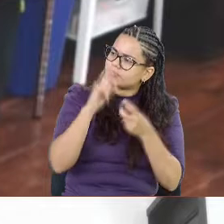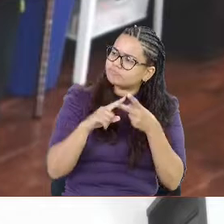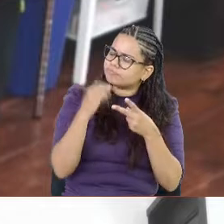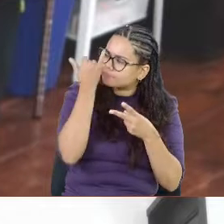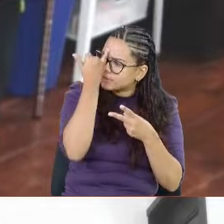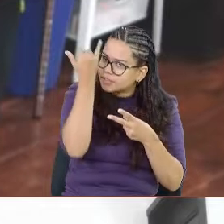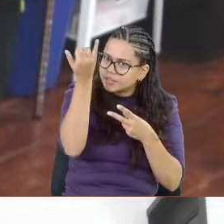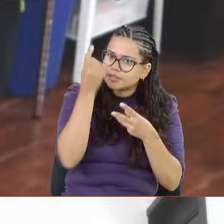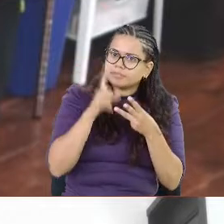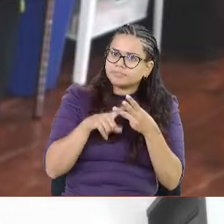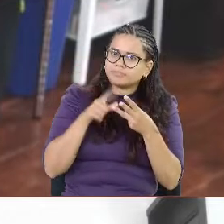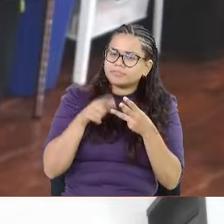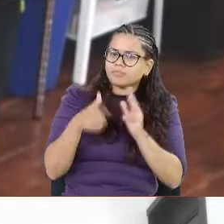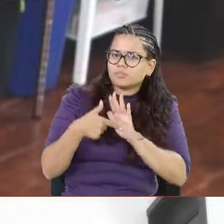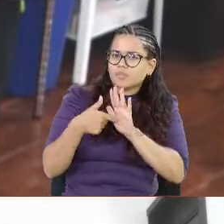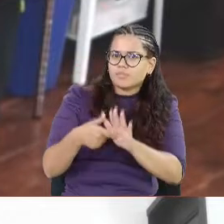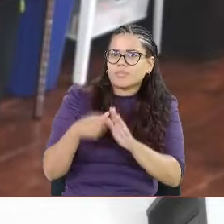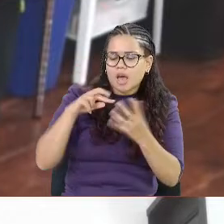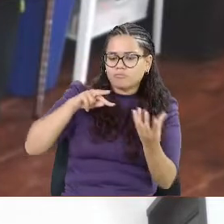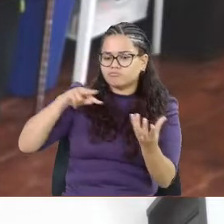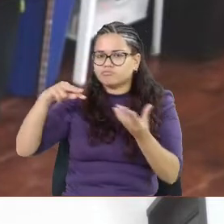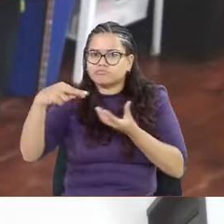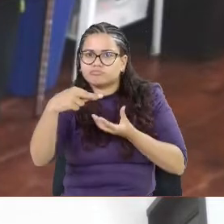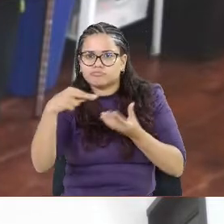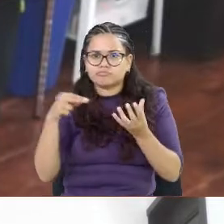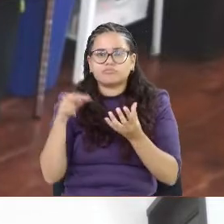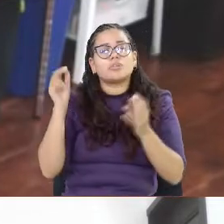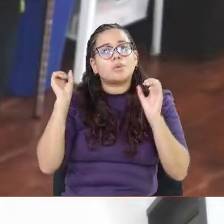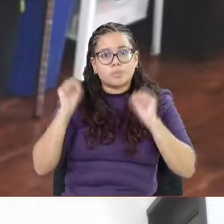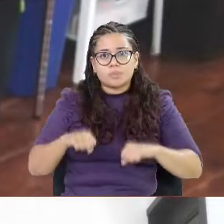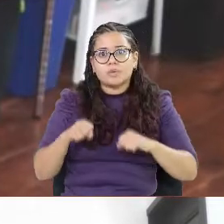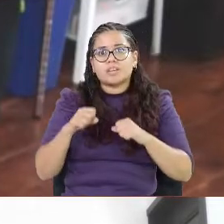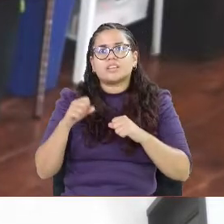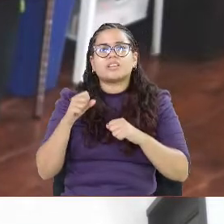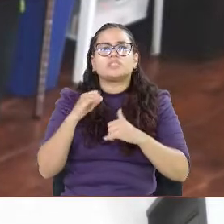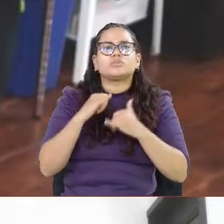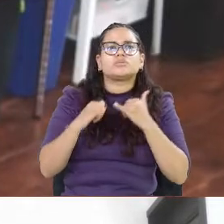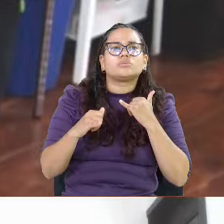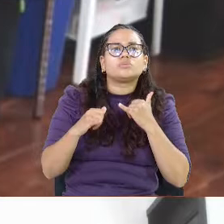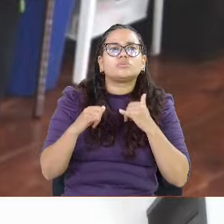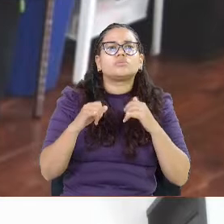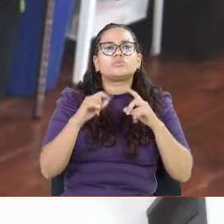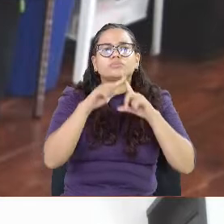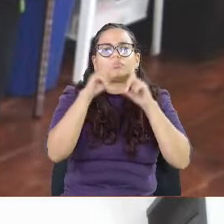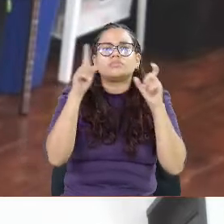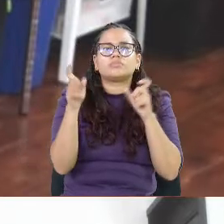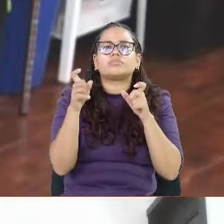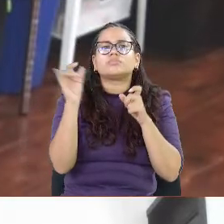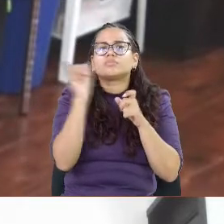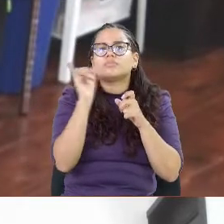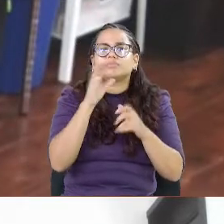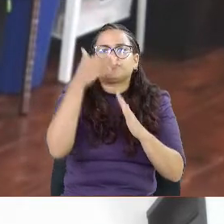ideación, modelado 3D, prototipado y finalmente lo que es la introducción a la manufactura.